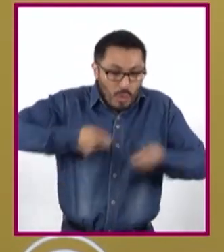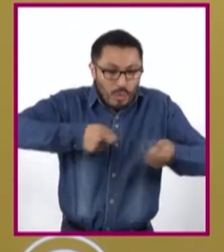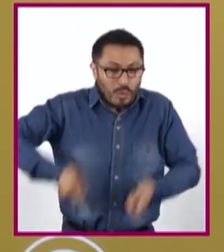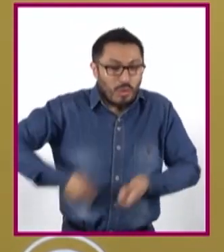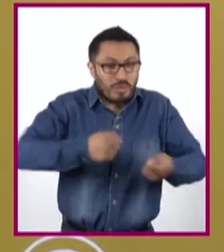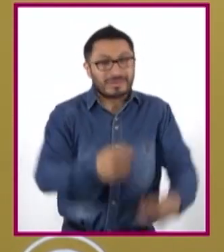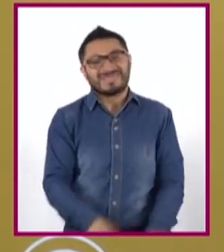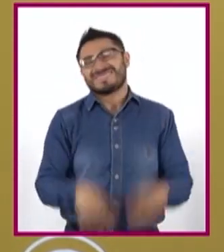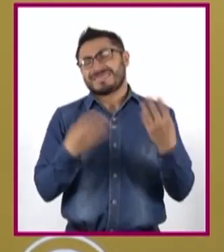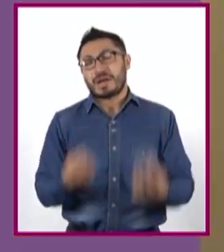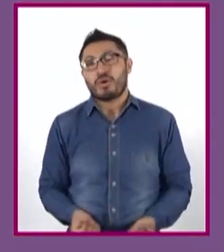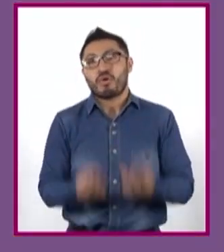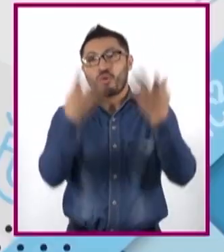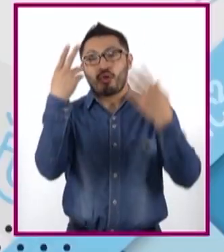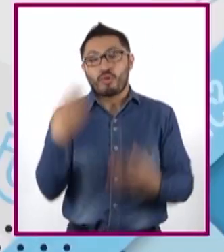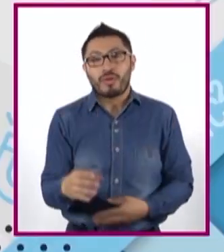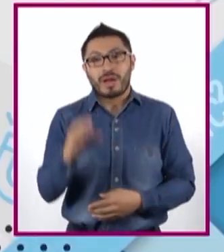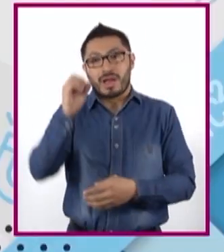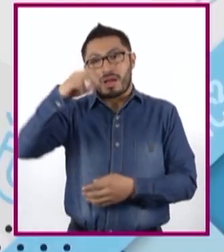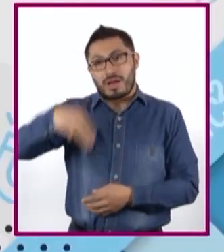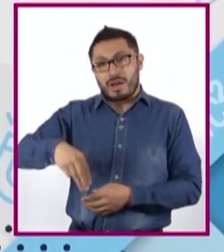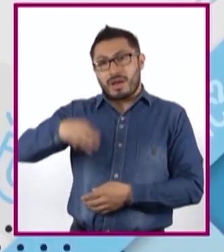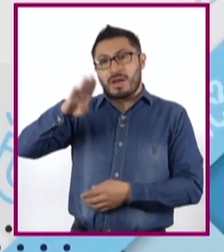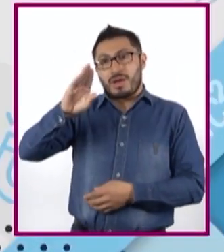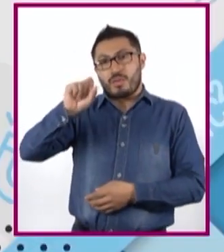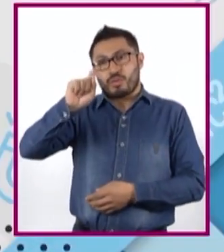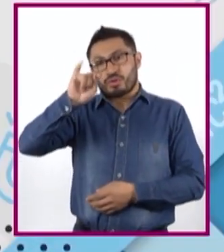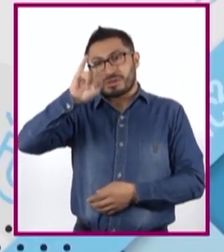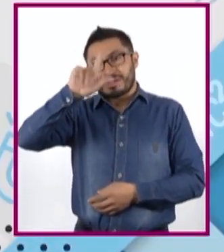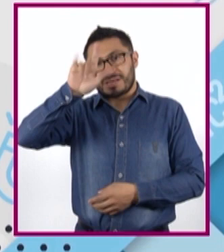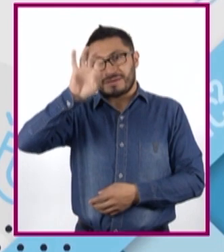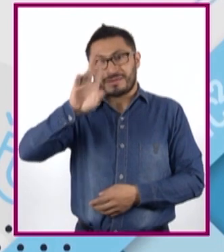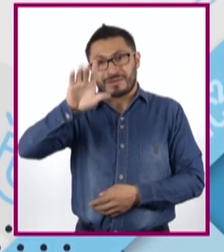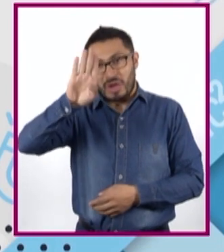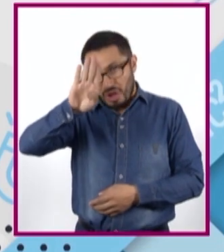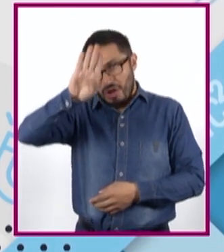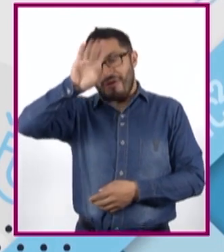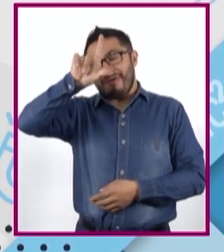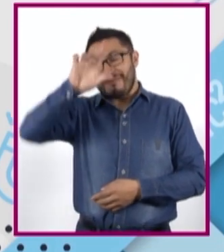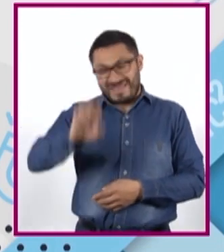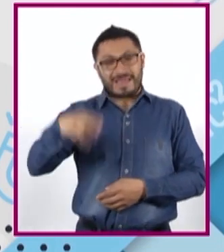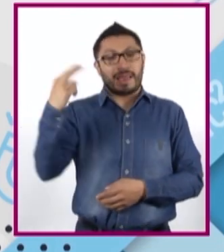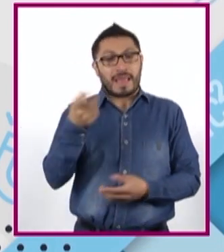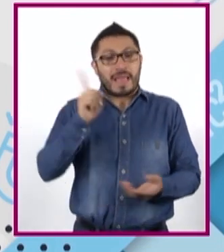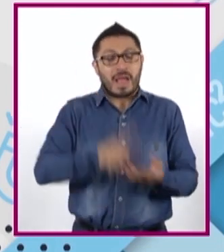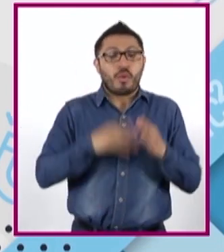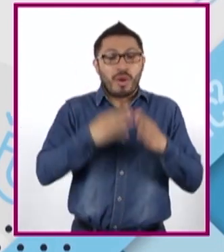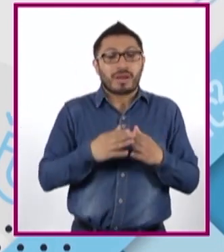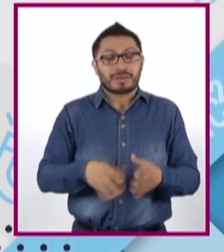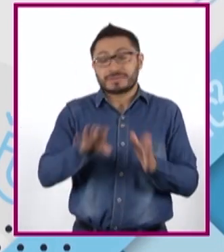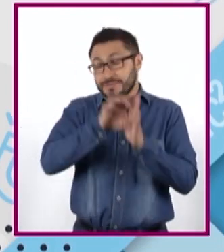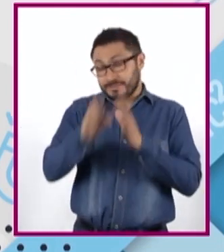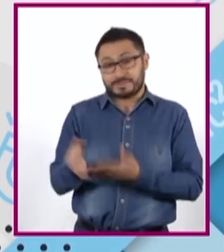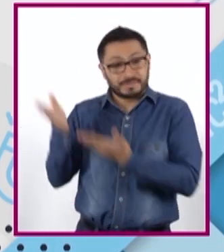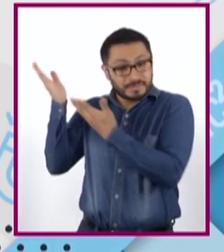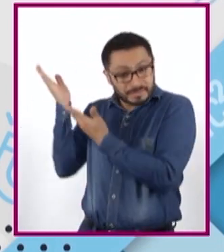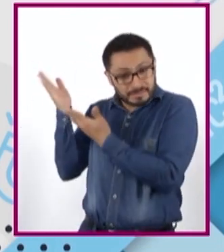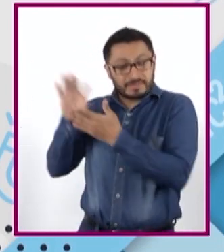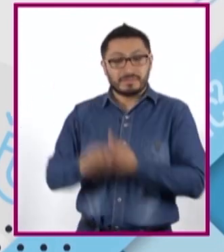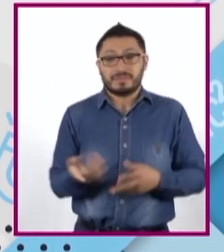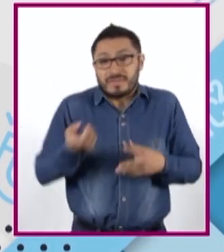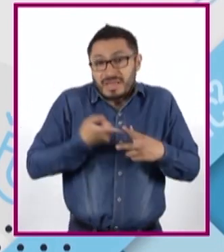combustible necesitaban los barcos? Por ejemplo, el barco Britannia, que se puso en funcionamiento